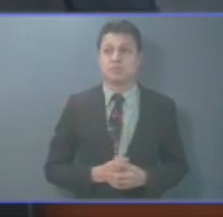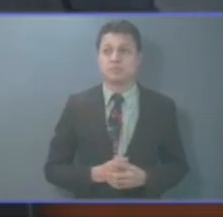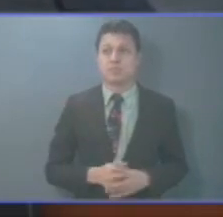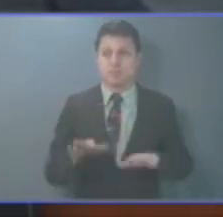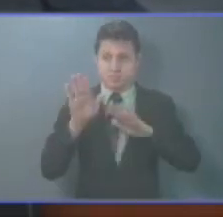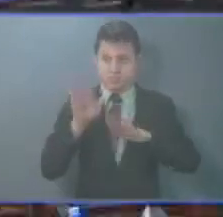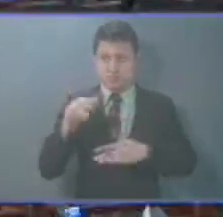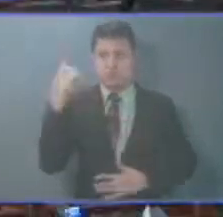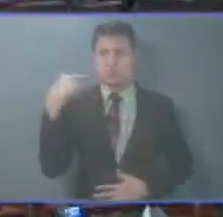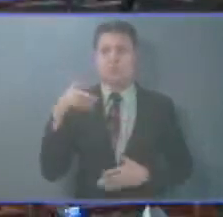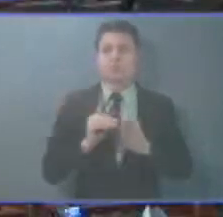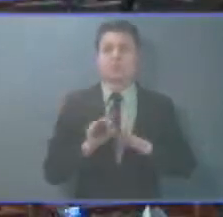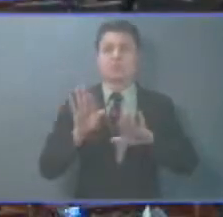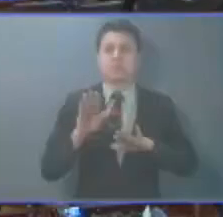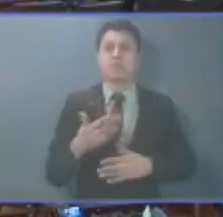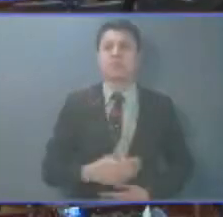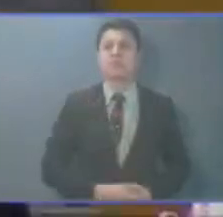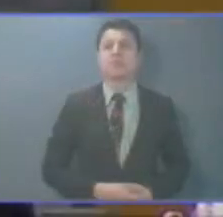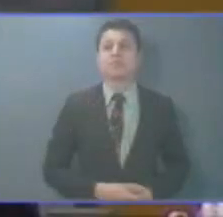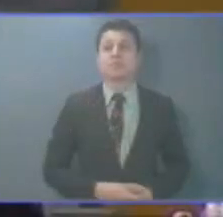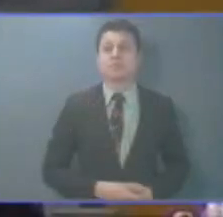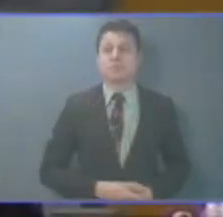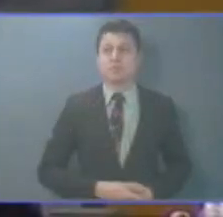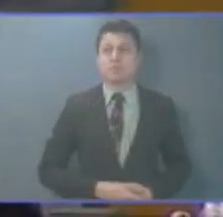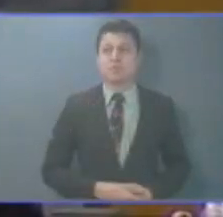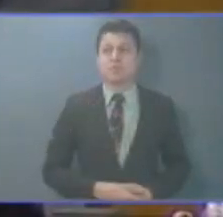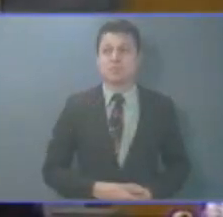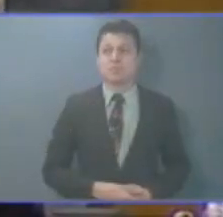Gracias, diputado. Vamos a hacer algunas incorporaciones.